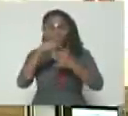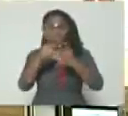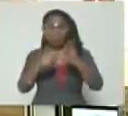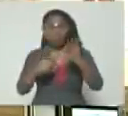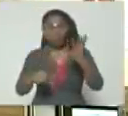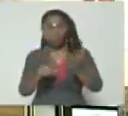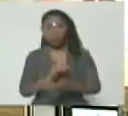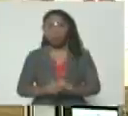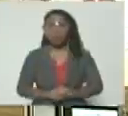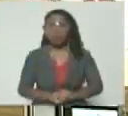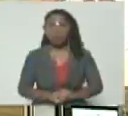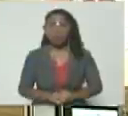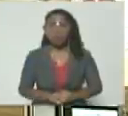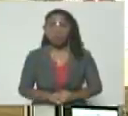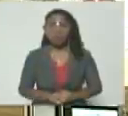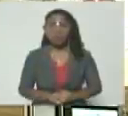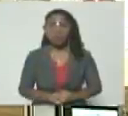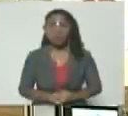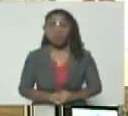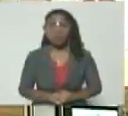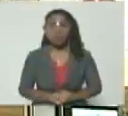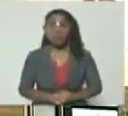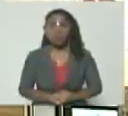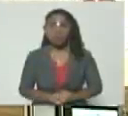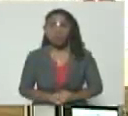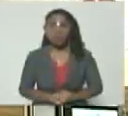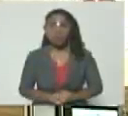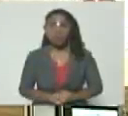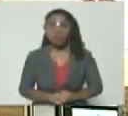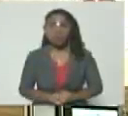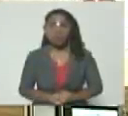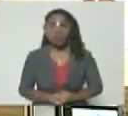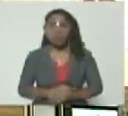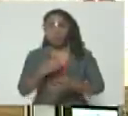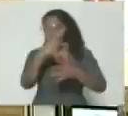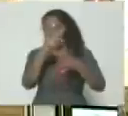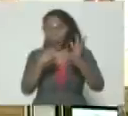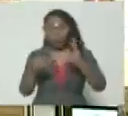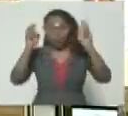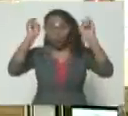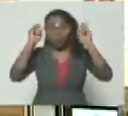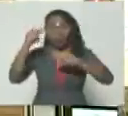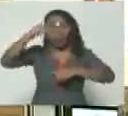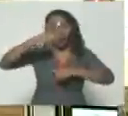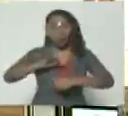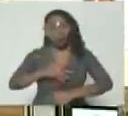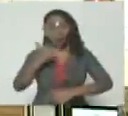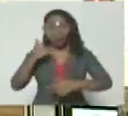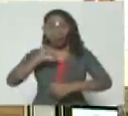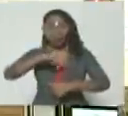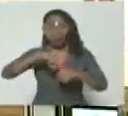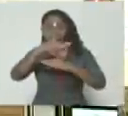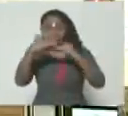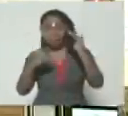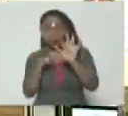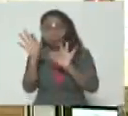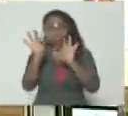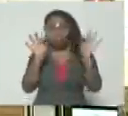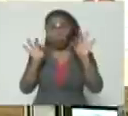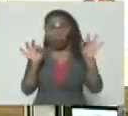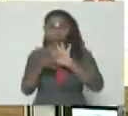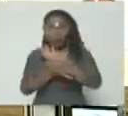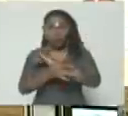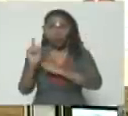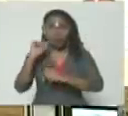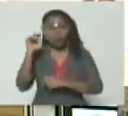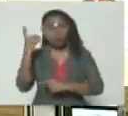Calazán, Cacique, Santa Teresa, Bucare, Ron Veroes, entre otras marcas que podemos tener bajo lo que es la selección. Y no cabe